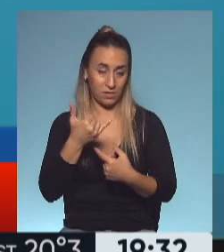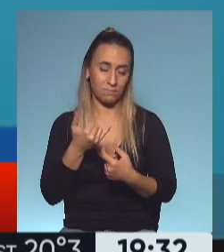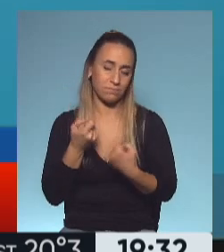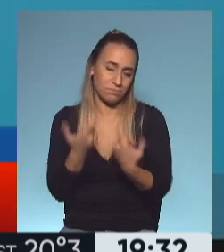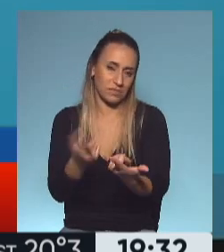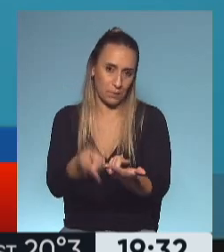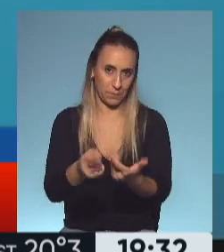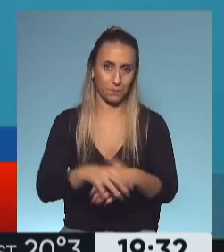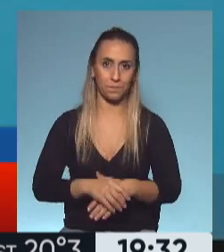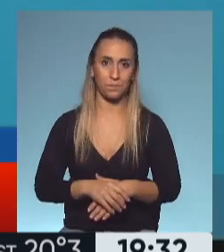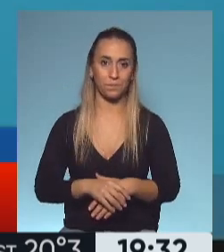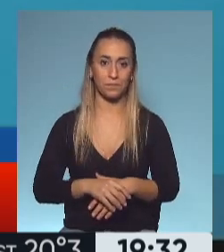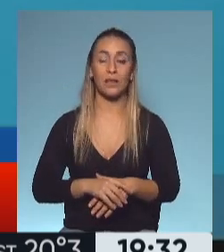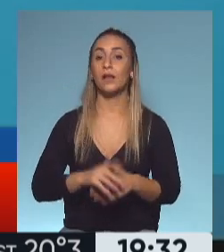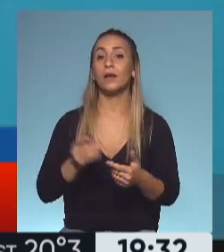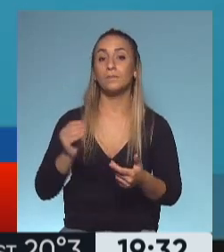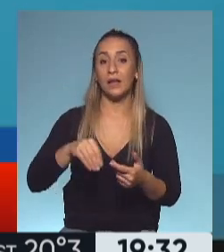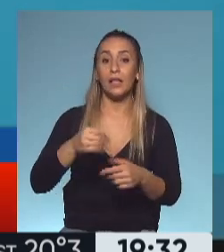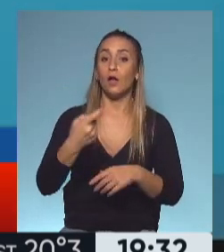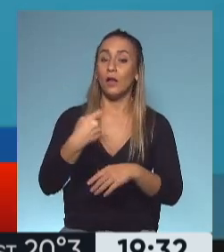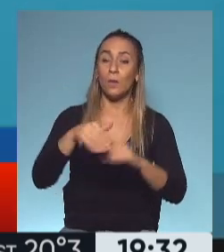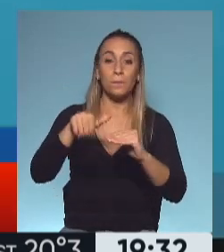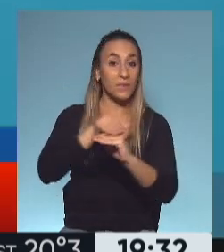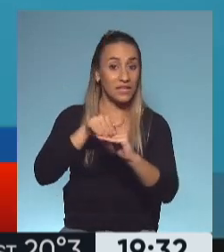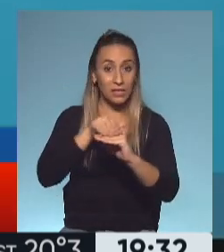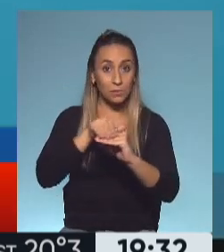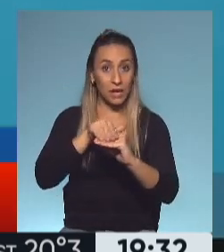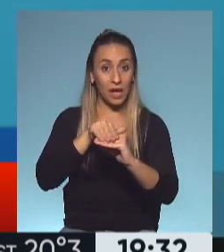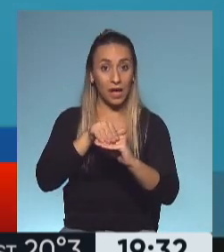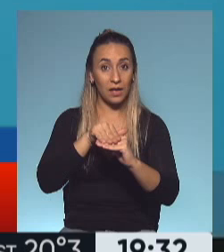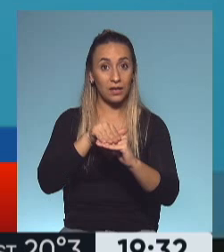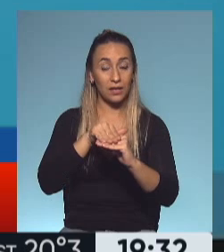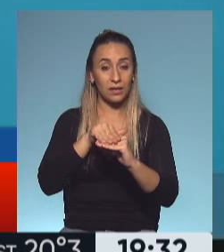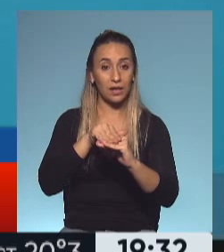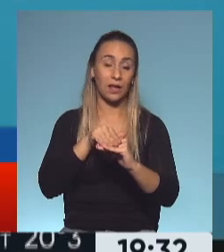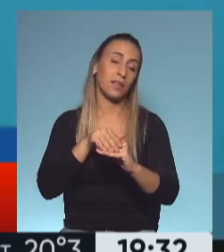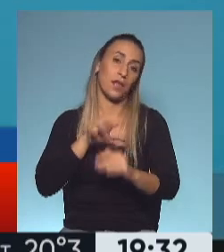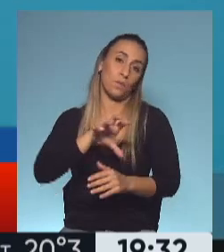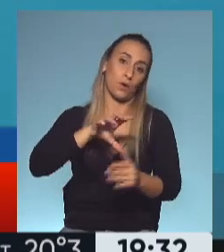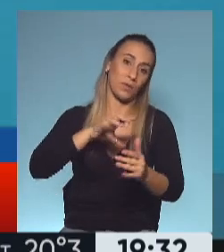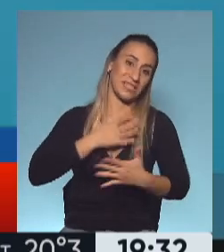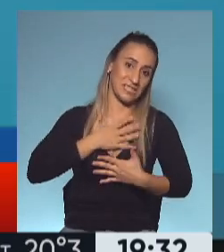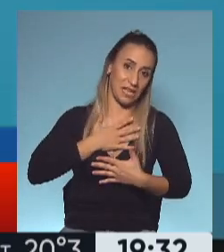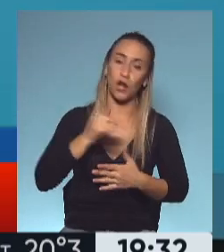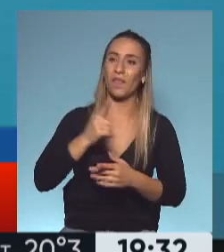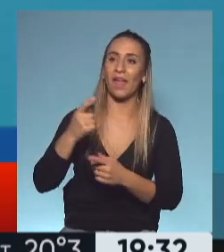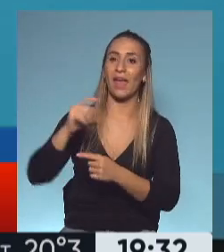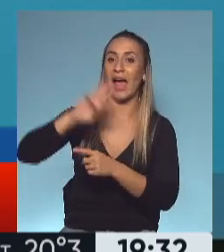Vamos a incrementar también la jubilación mínima, la que responde a la provincia, no al ANSES,